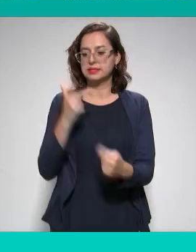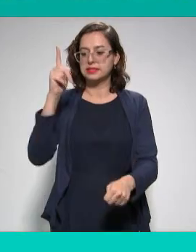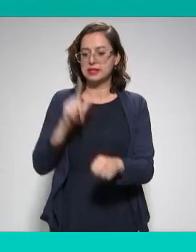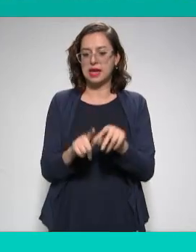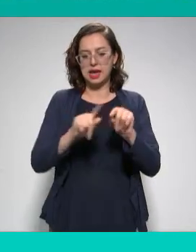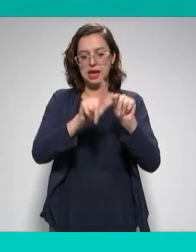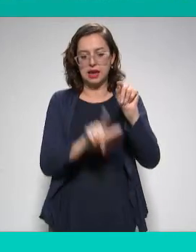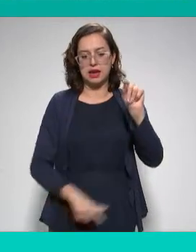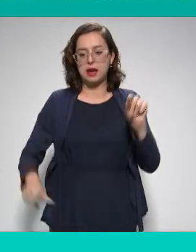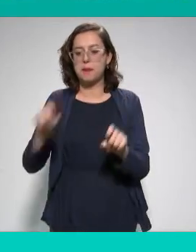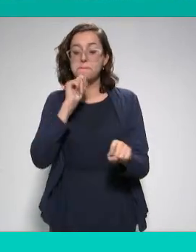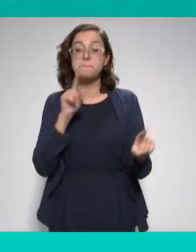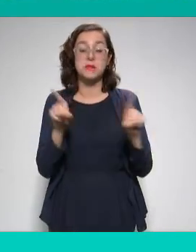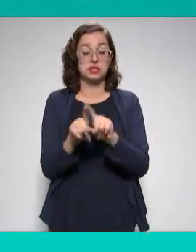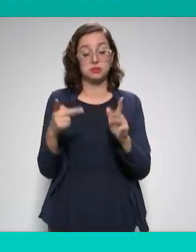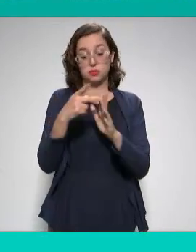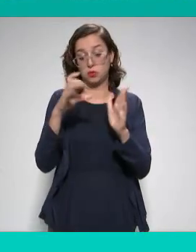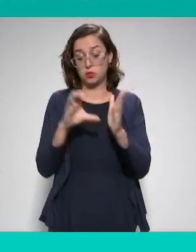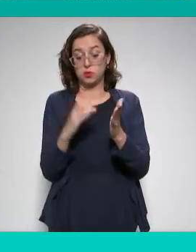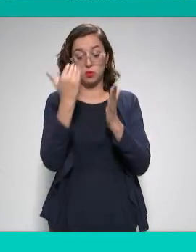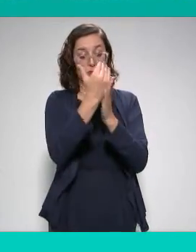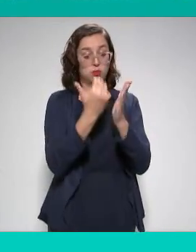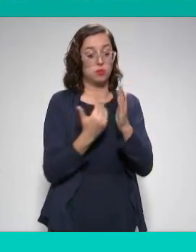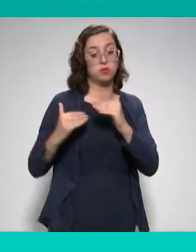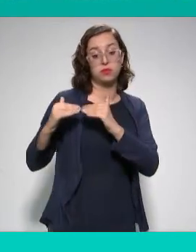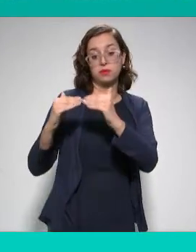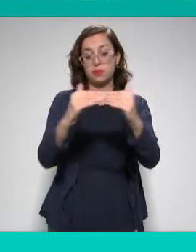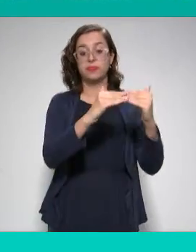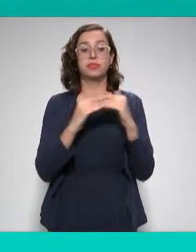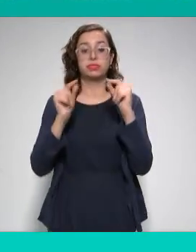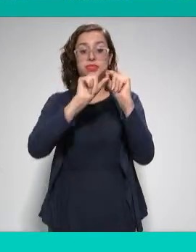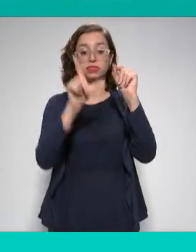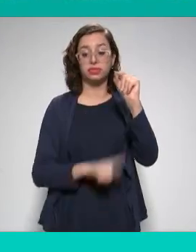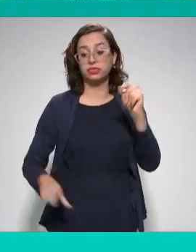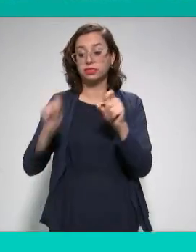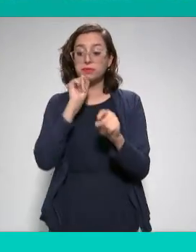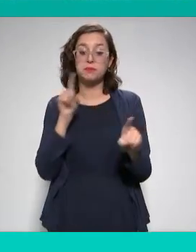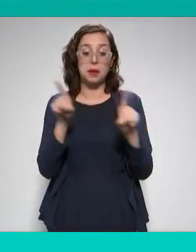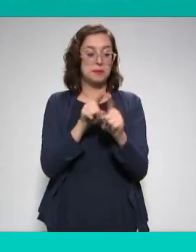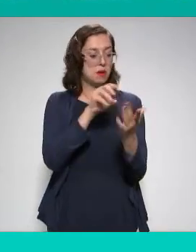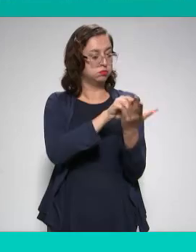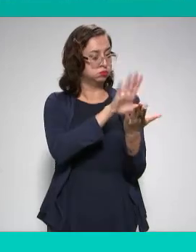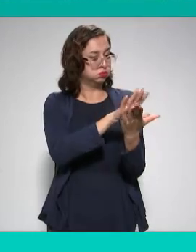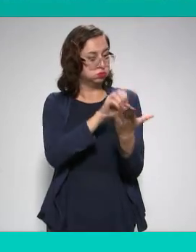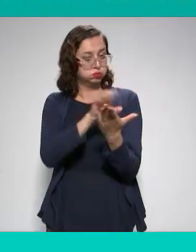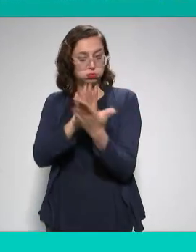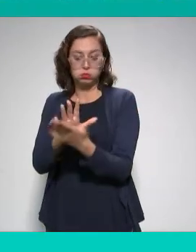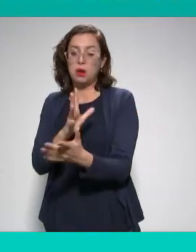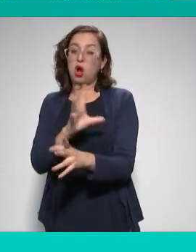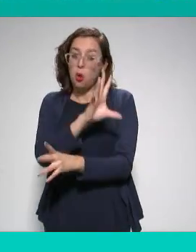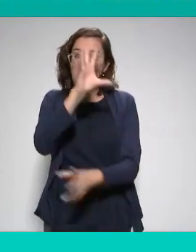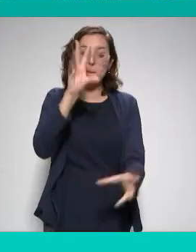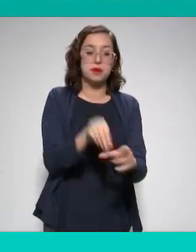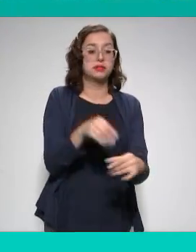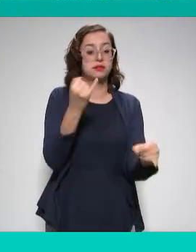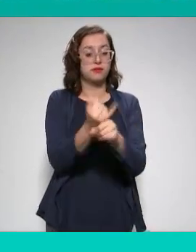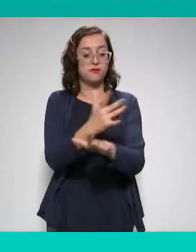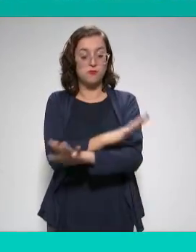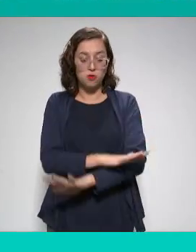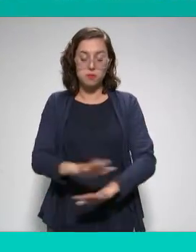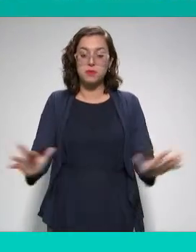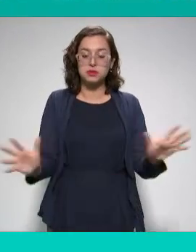protocolo homologado de búsqueda y la creación de un registro robusto e integral que provee información que permite establecer